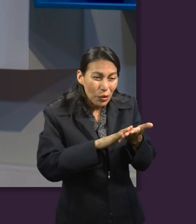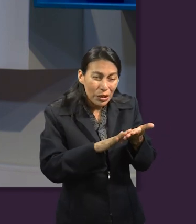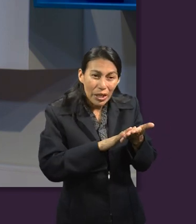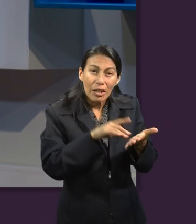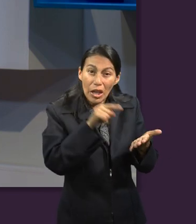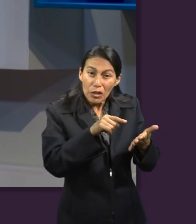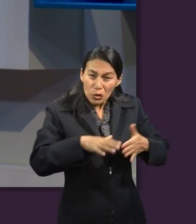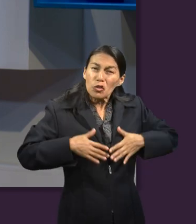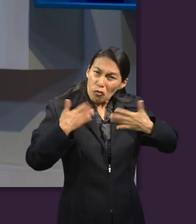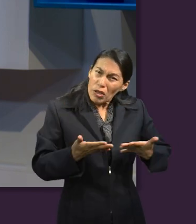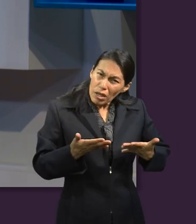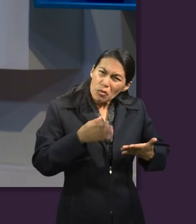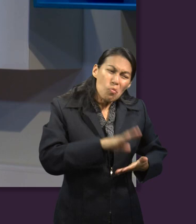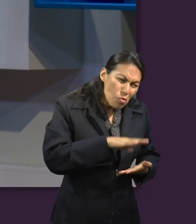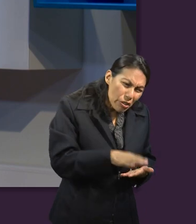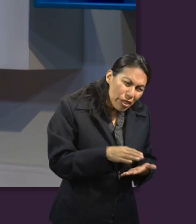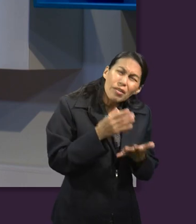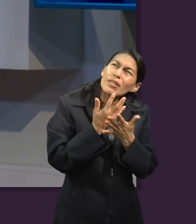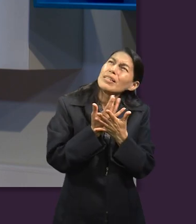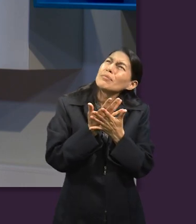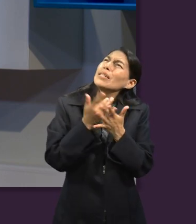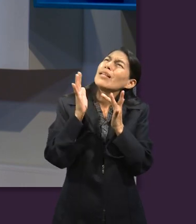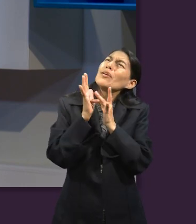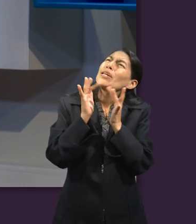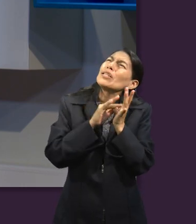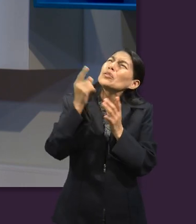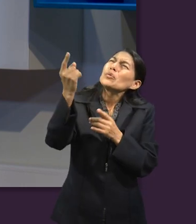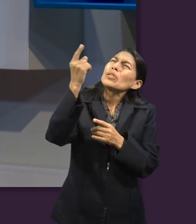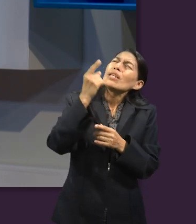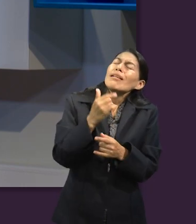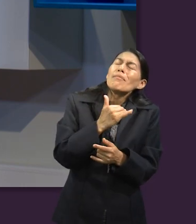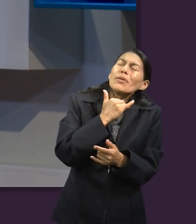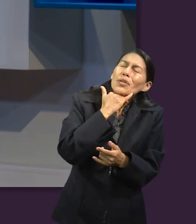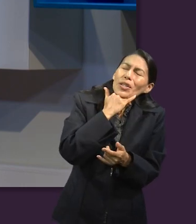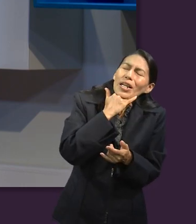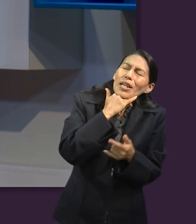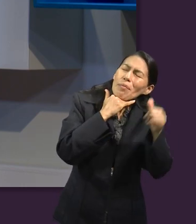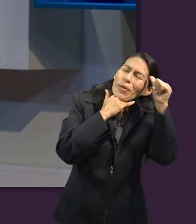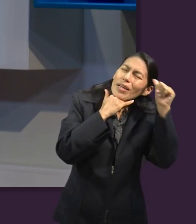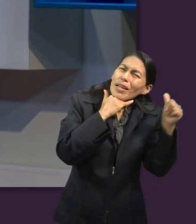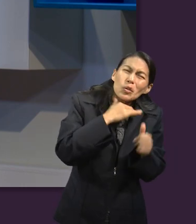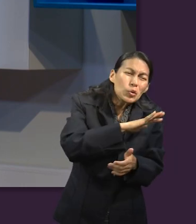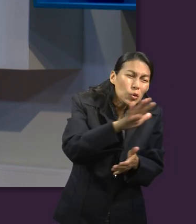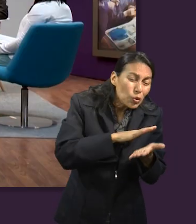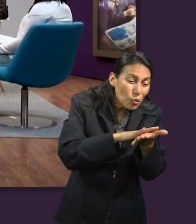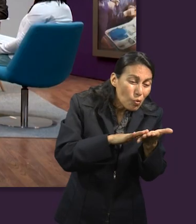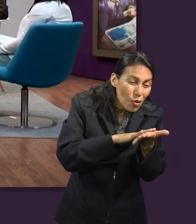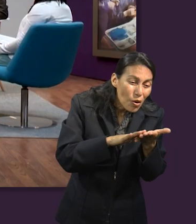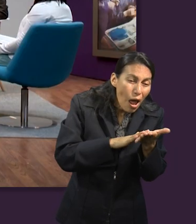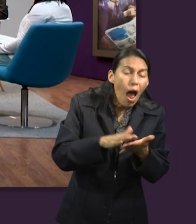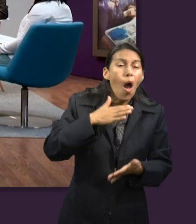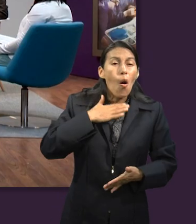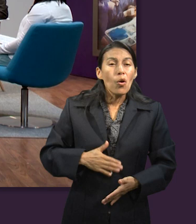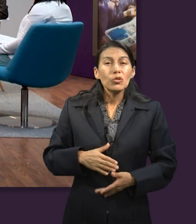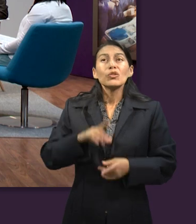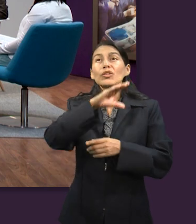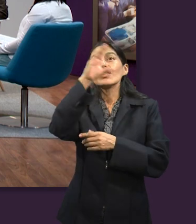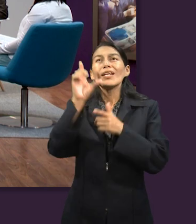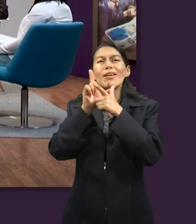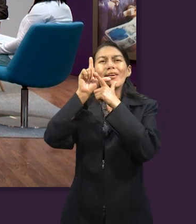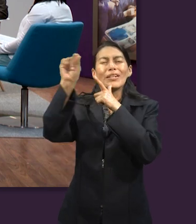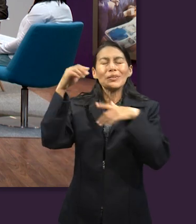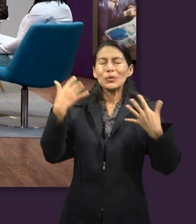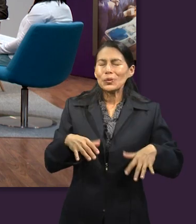verdad y creo que para poder resumir esto la importancia de la historia de abraham y su relación con la